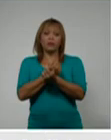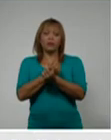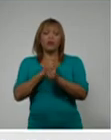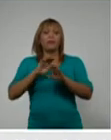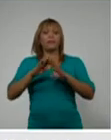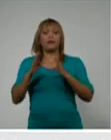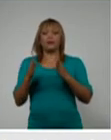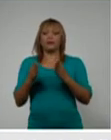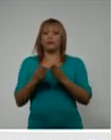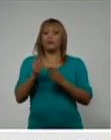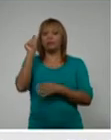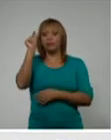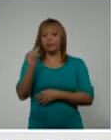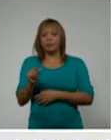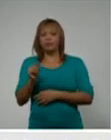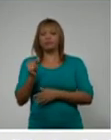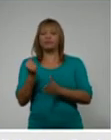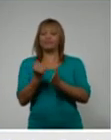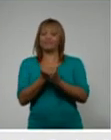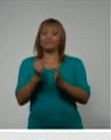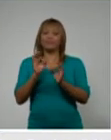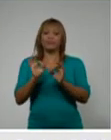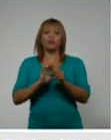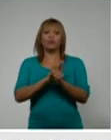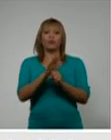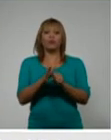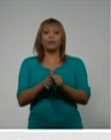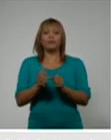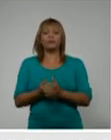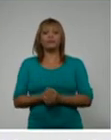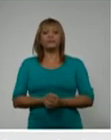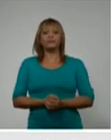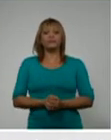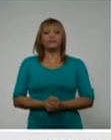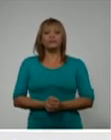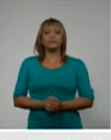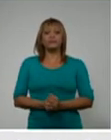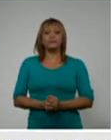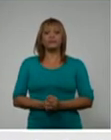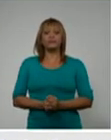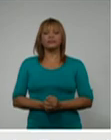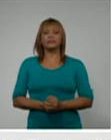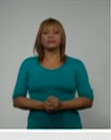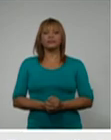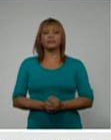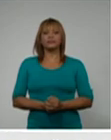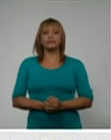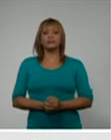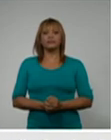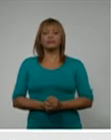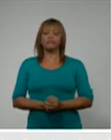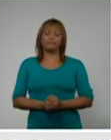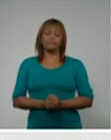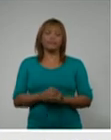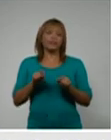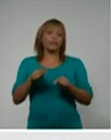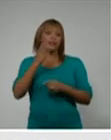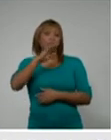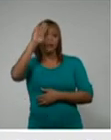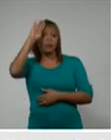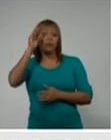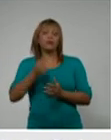estos pacientes y para el comportamiento de la enfermedad. Esta es Cuba, esta es la